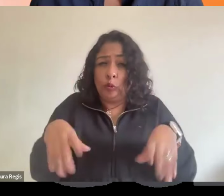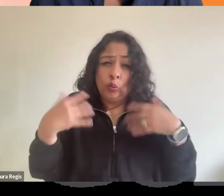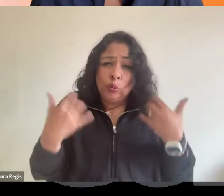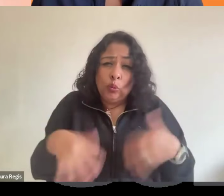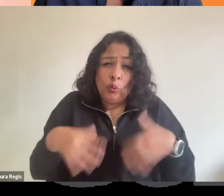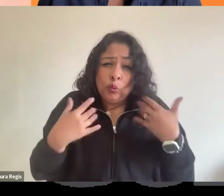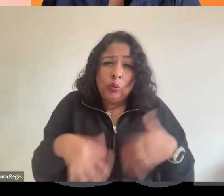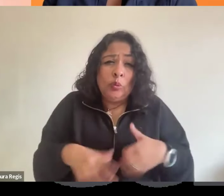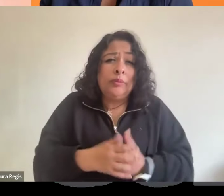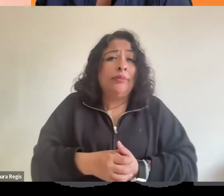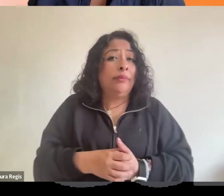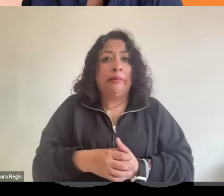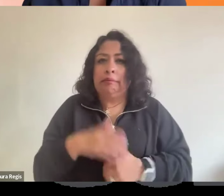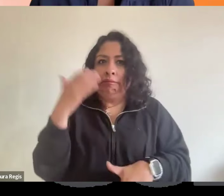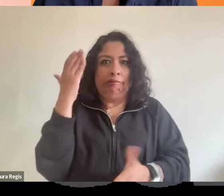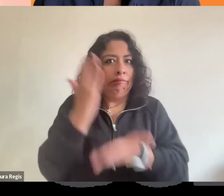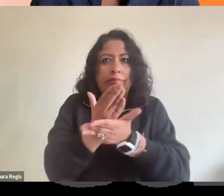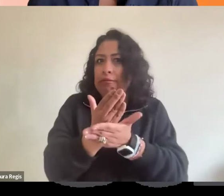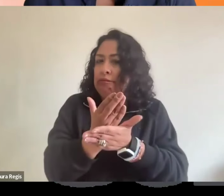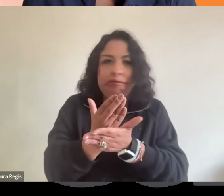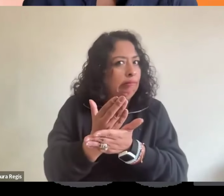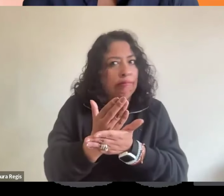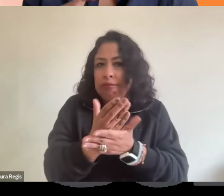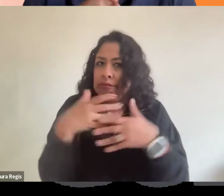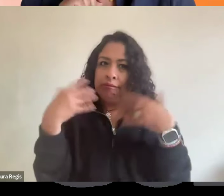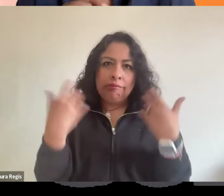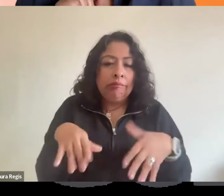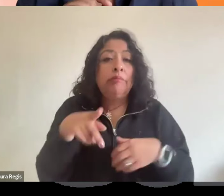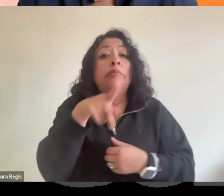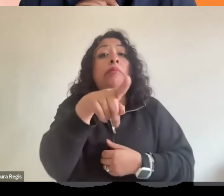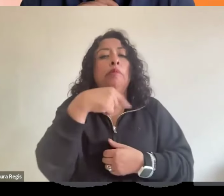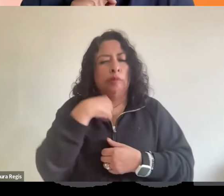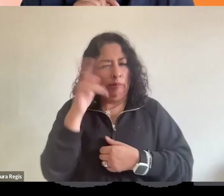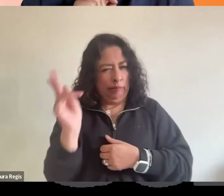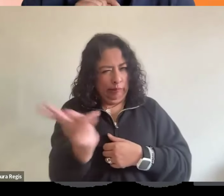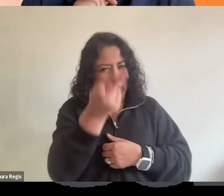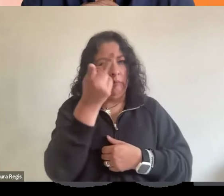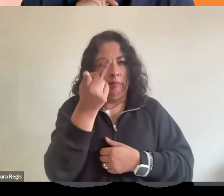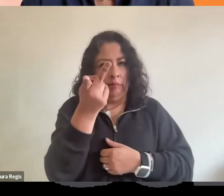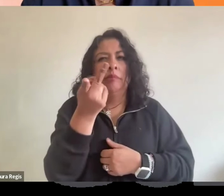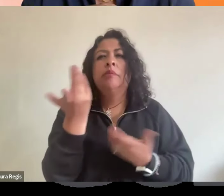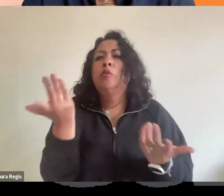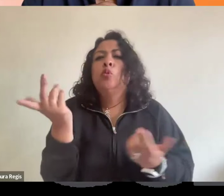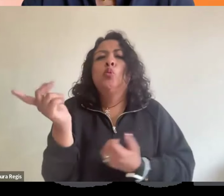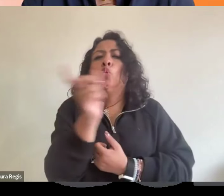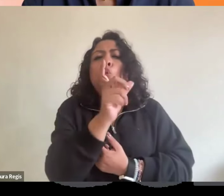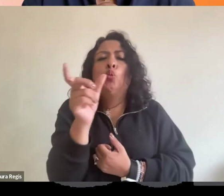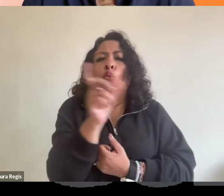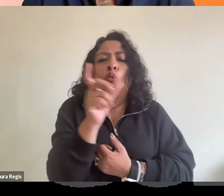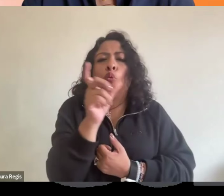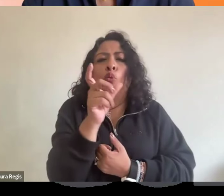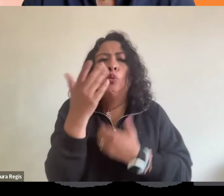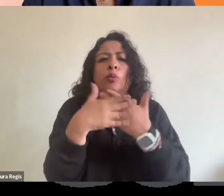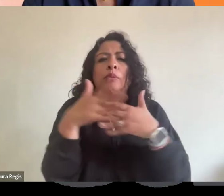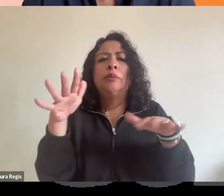es non-stop, o sea, completamente. Yo tengo una pregunta antes de cerrar. ¿Cuándo es cuando se va a hacer